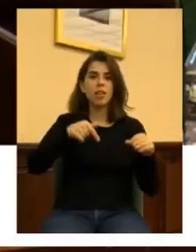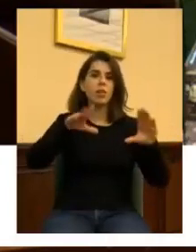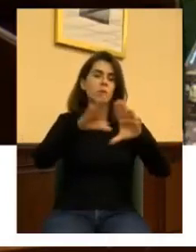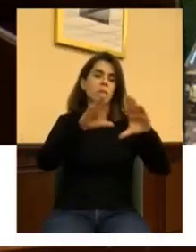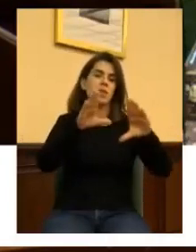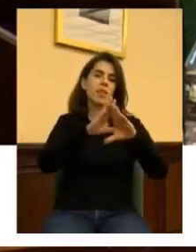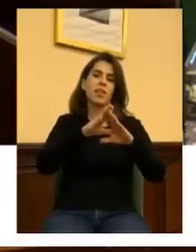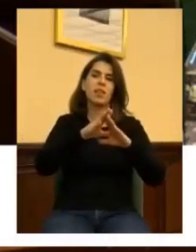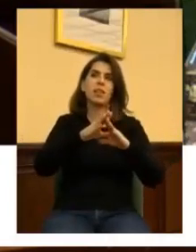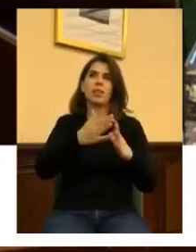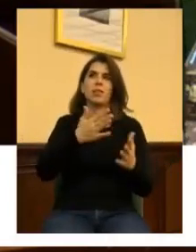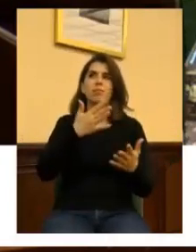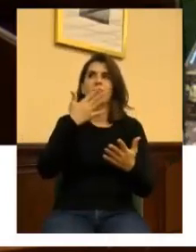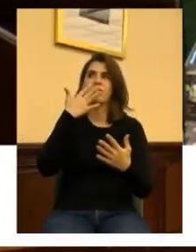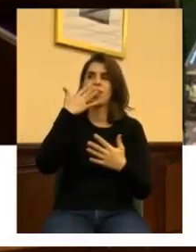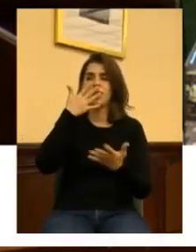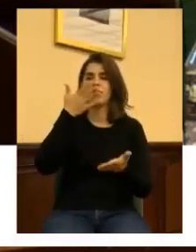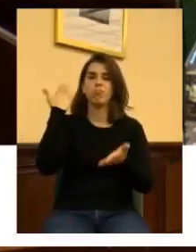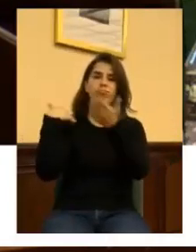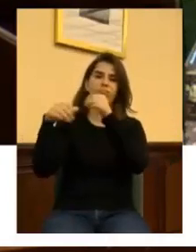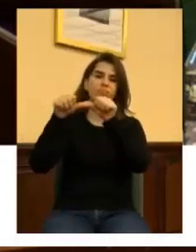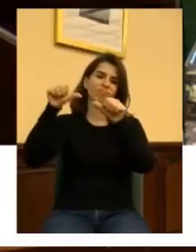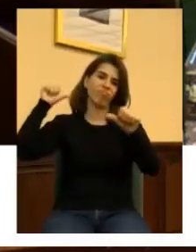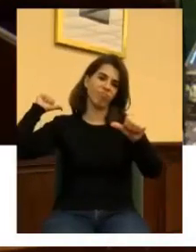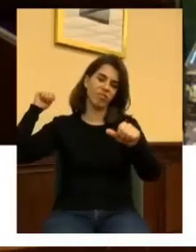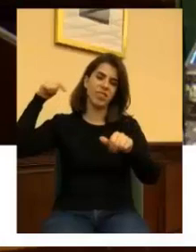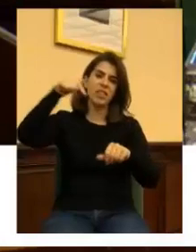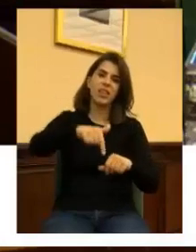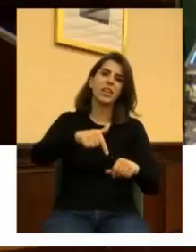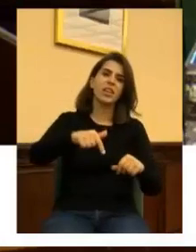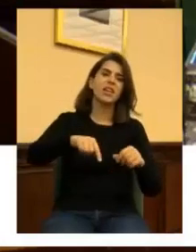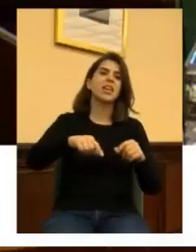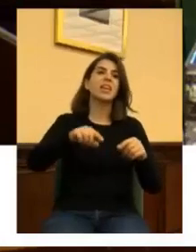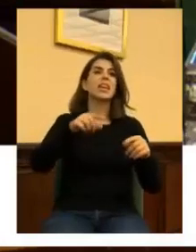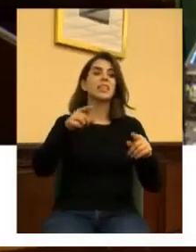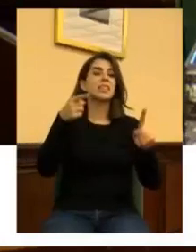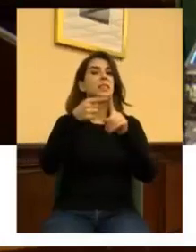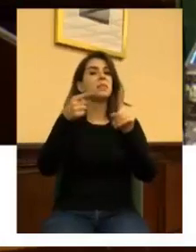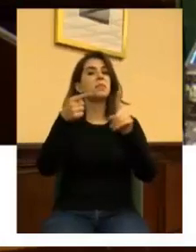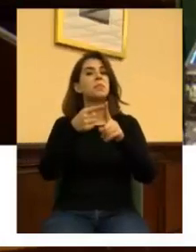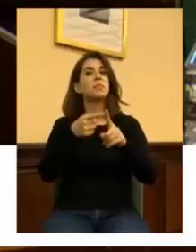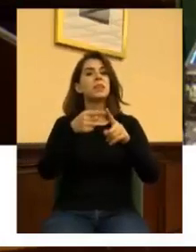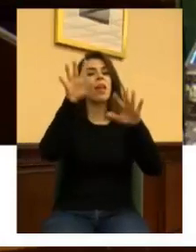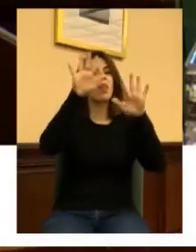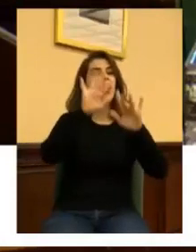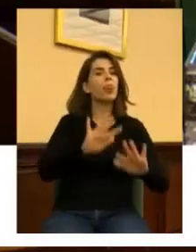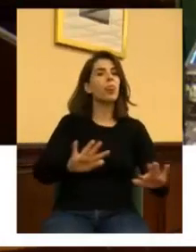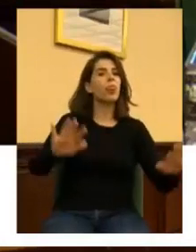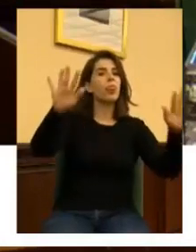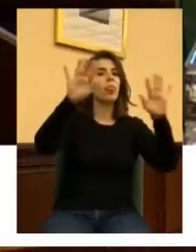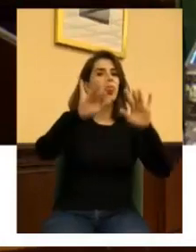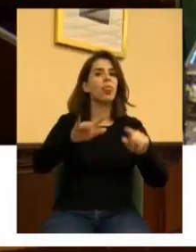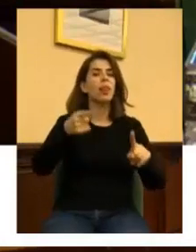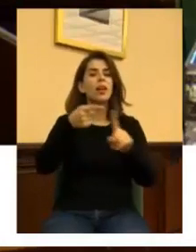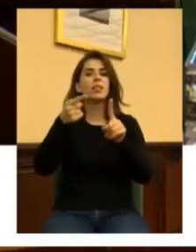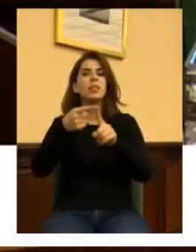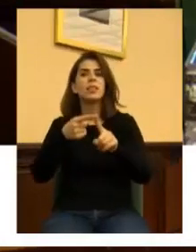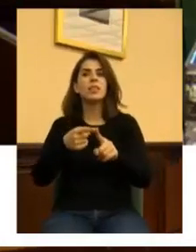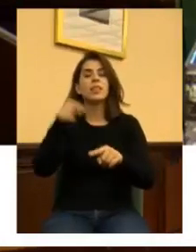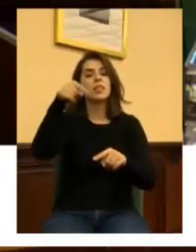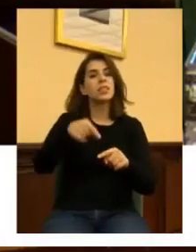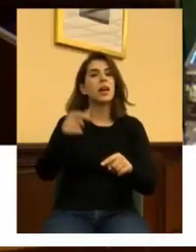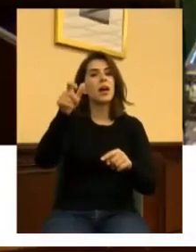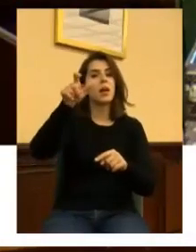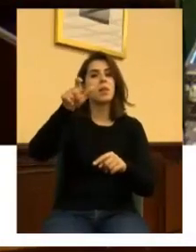región, intentan ocultarlo para poder seguir construyendo burbujas para las élites, que es lo que termina resultando ser